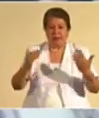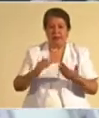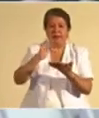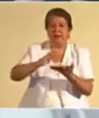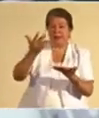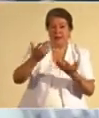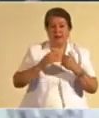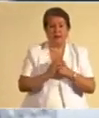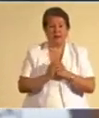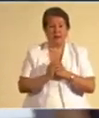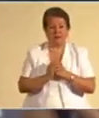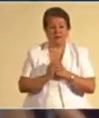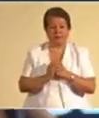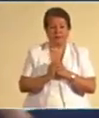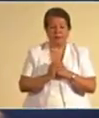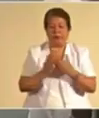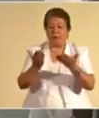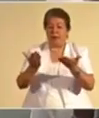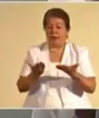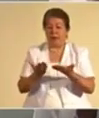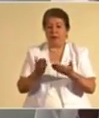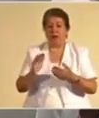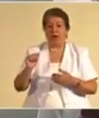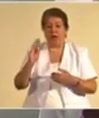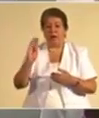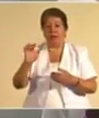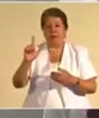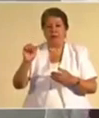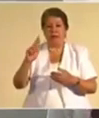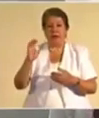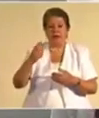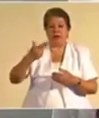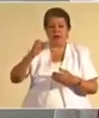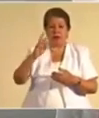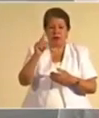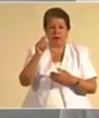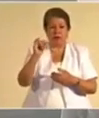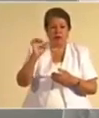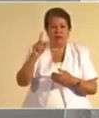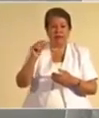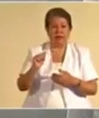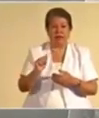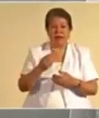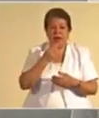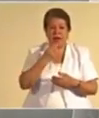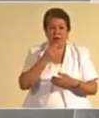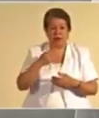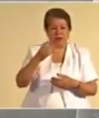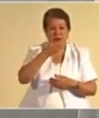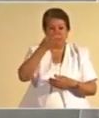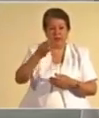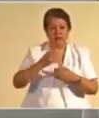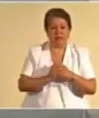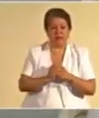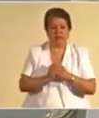Gracias, candidato. Le pedimos ahora al candidato Abelardo Gorostieta Uribe haga uso de sus 2 minutos para el mensaje inicial. Adelante,